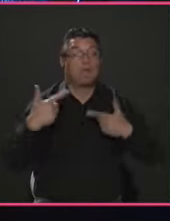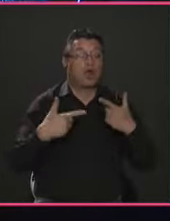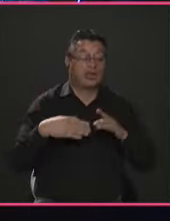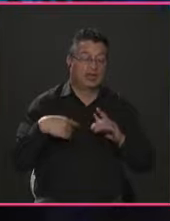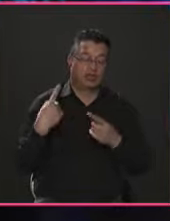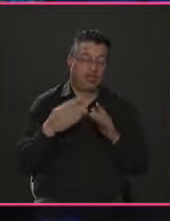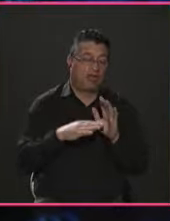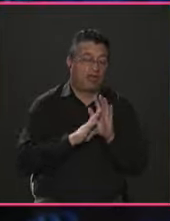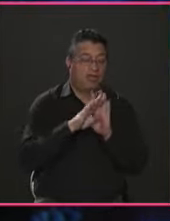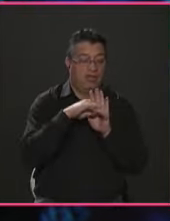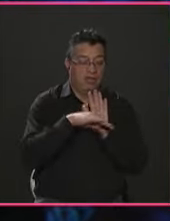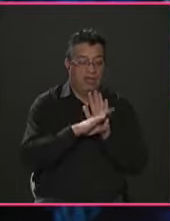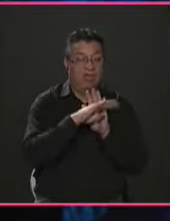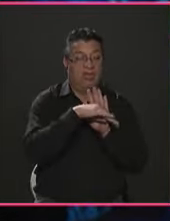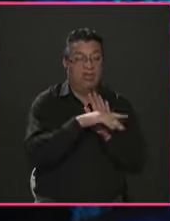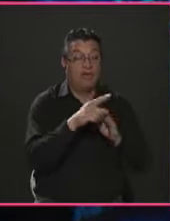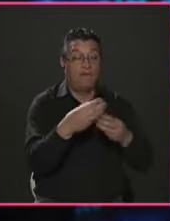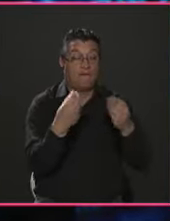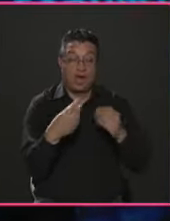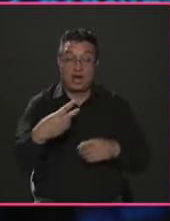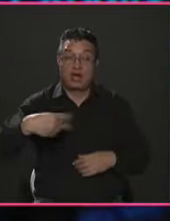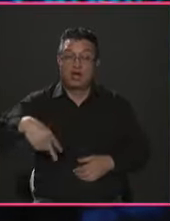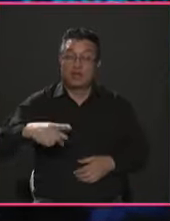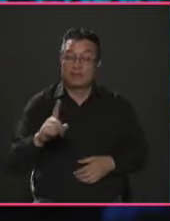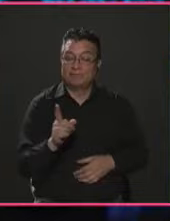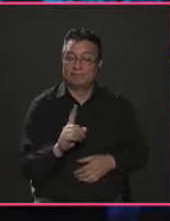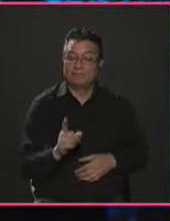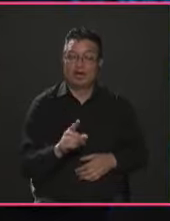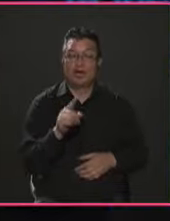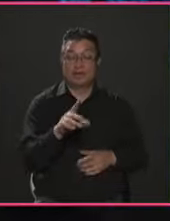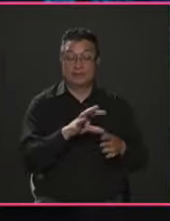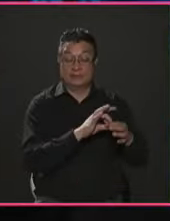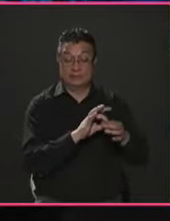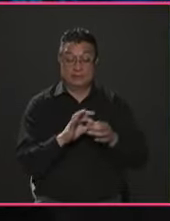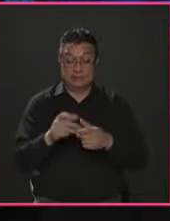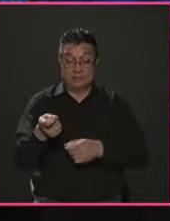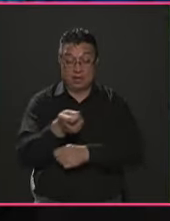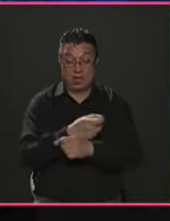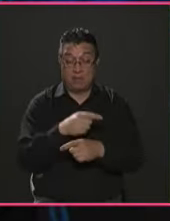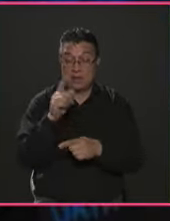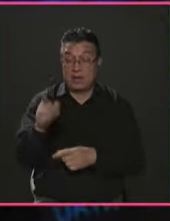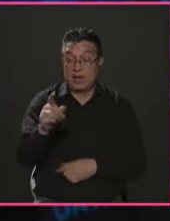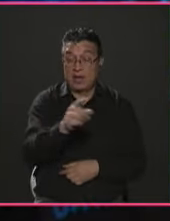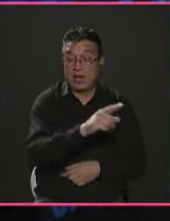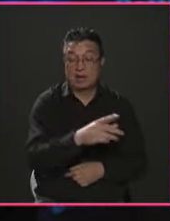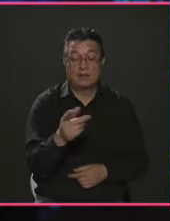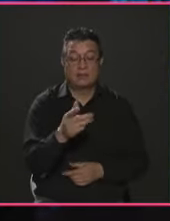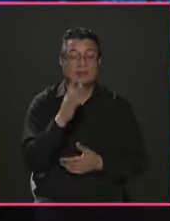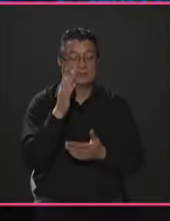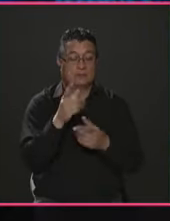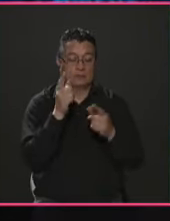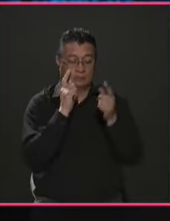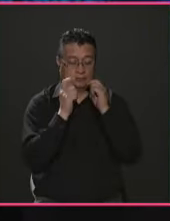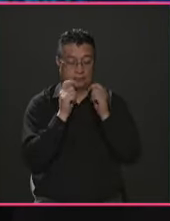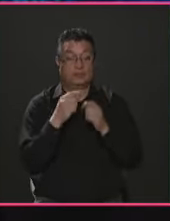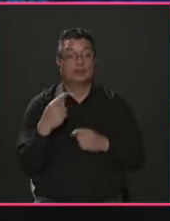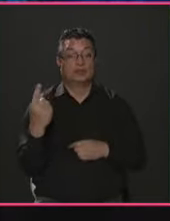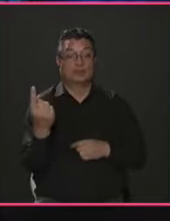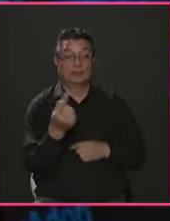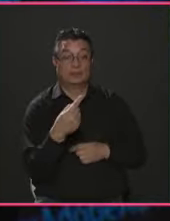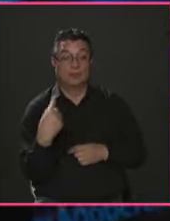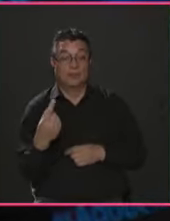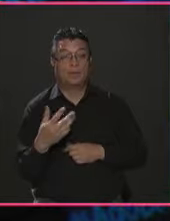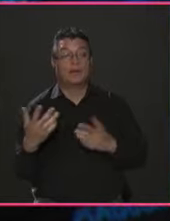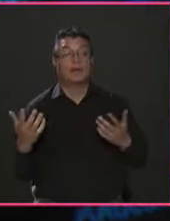esto no parecían ser buenas noticias Sí si esto estaba pasando en estas economías lo que corríamos el riesgo